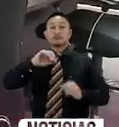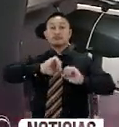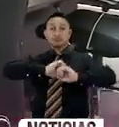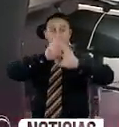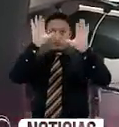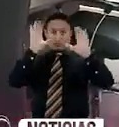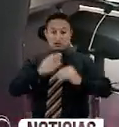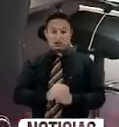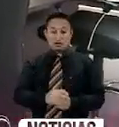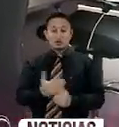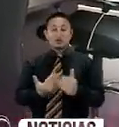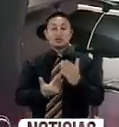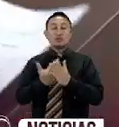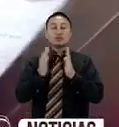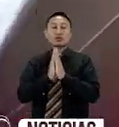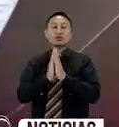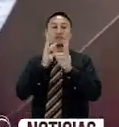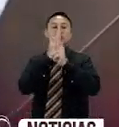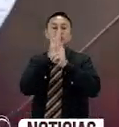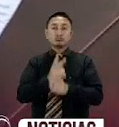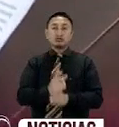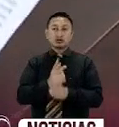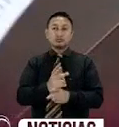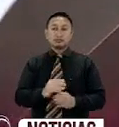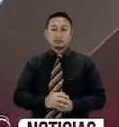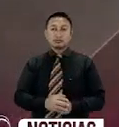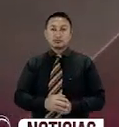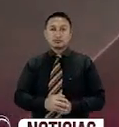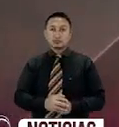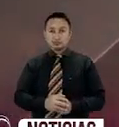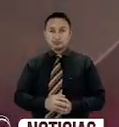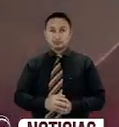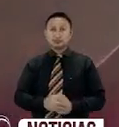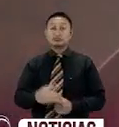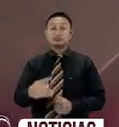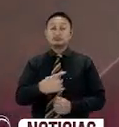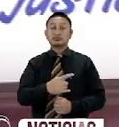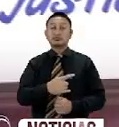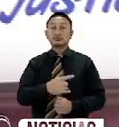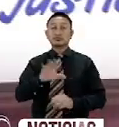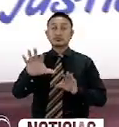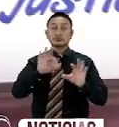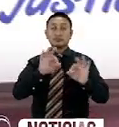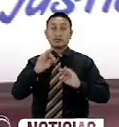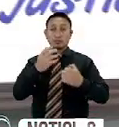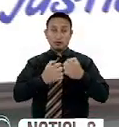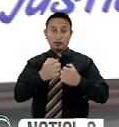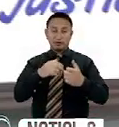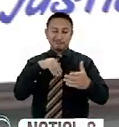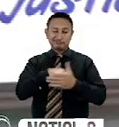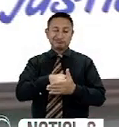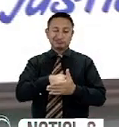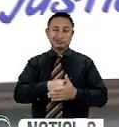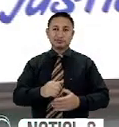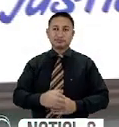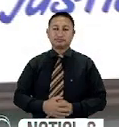tratada una nueva acción de protección presentada a esta polémica selección informó Héctor